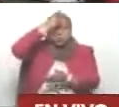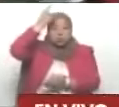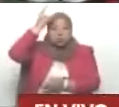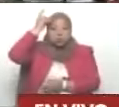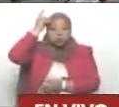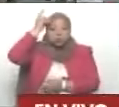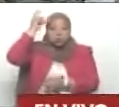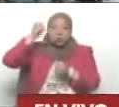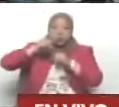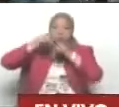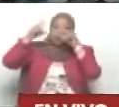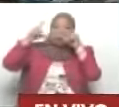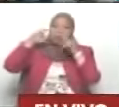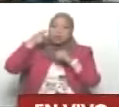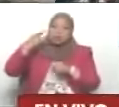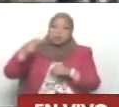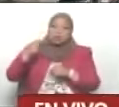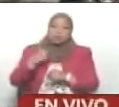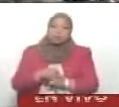Impresionante.